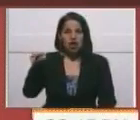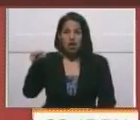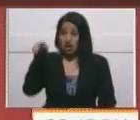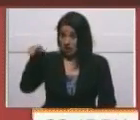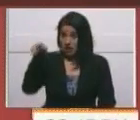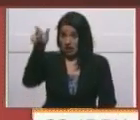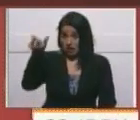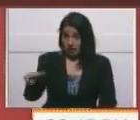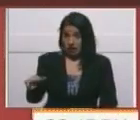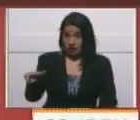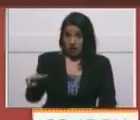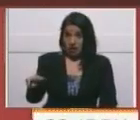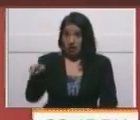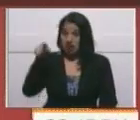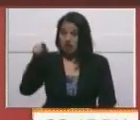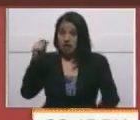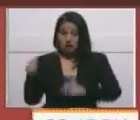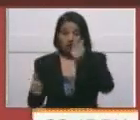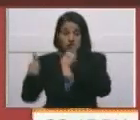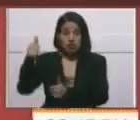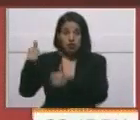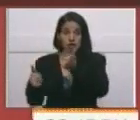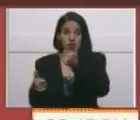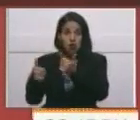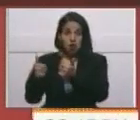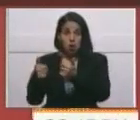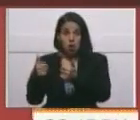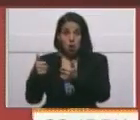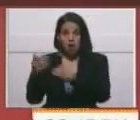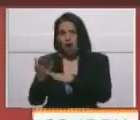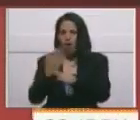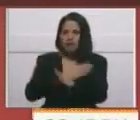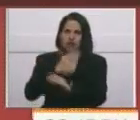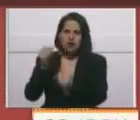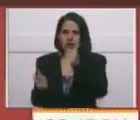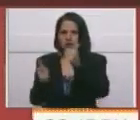cruz fue el candidato o precandidato